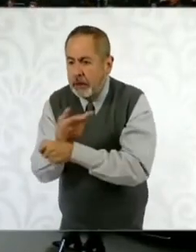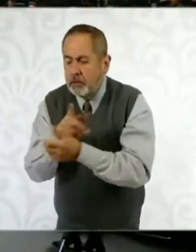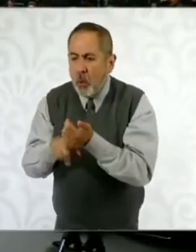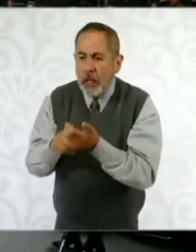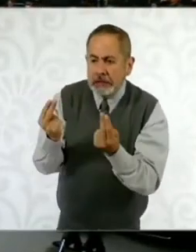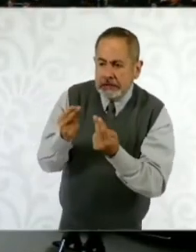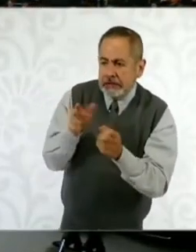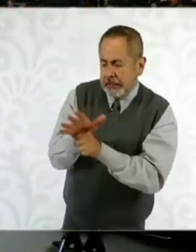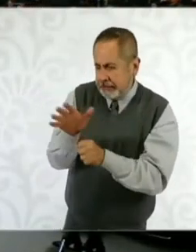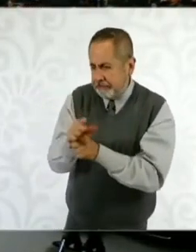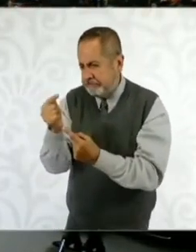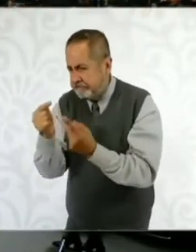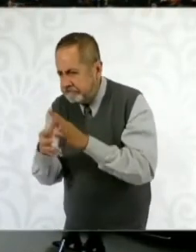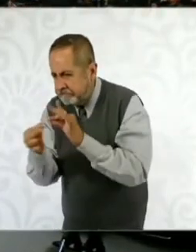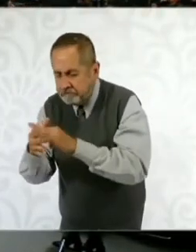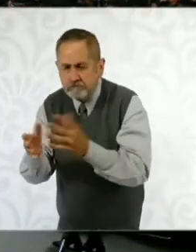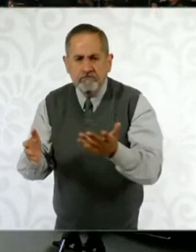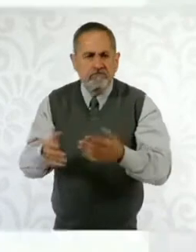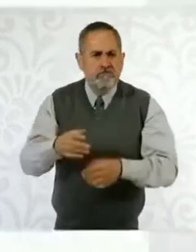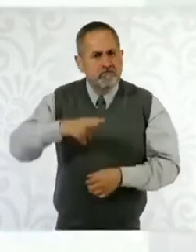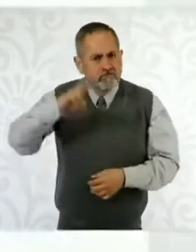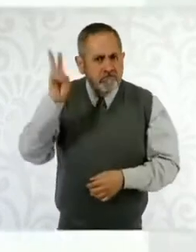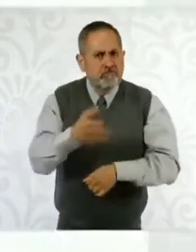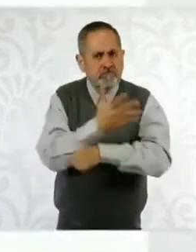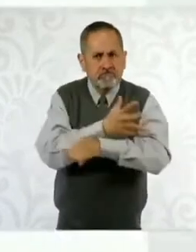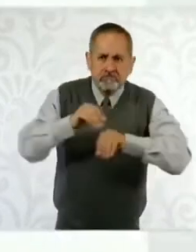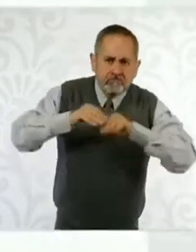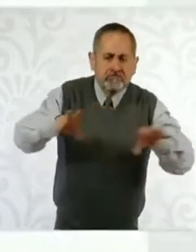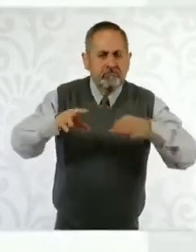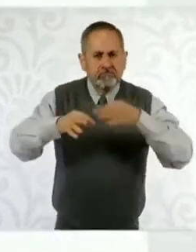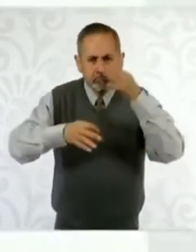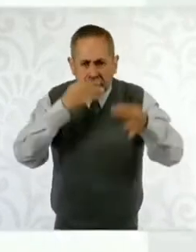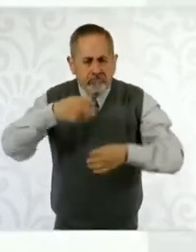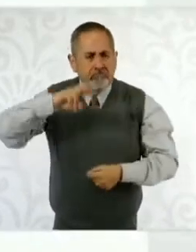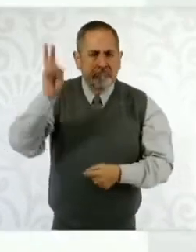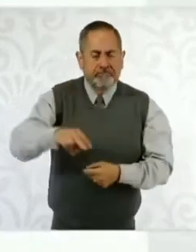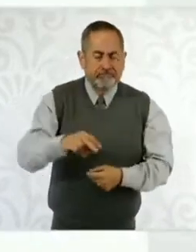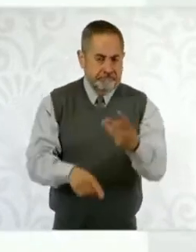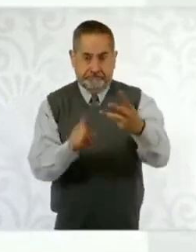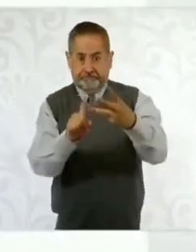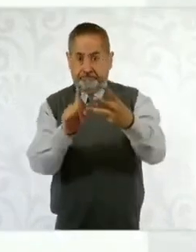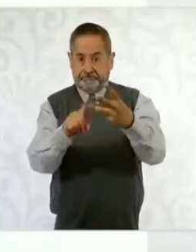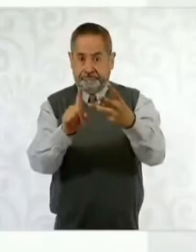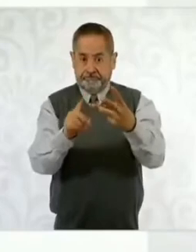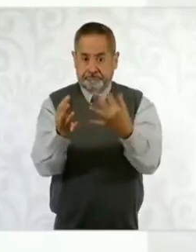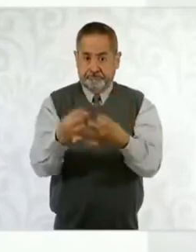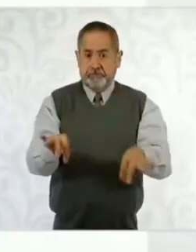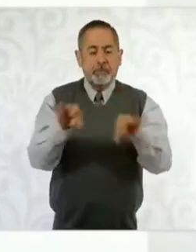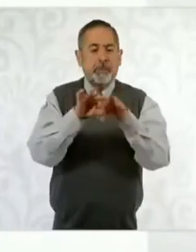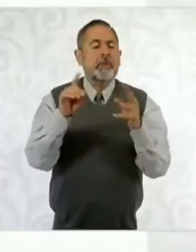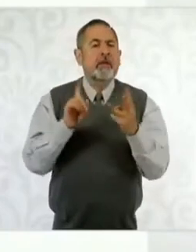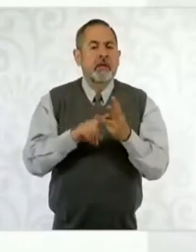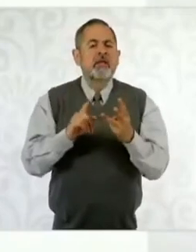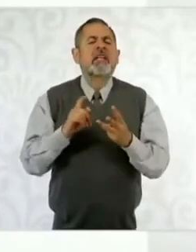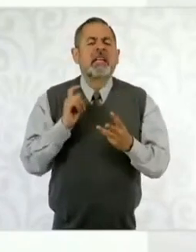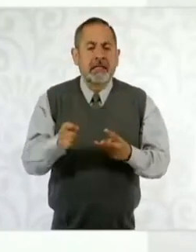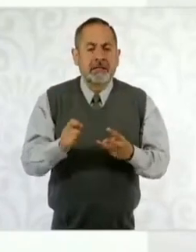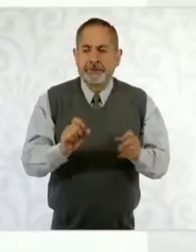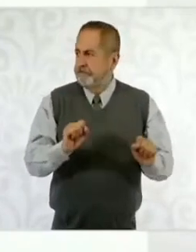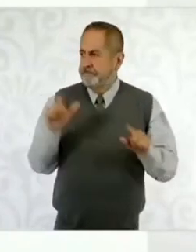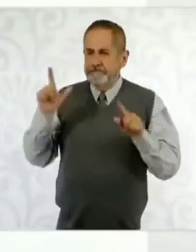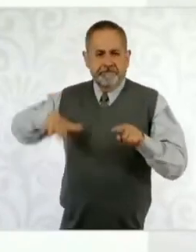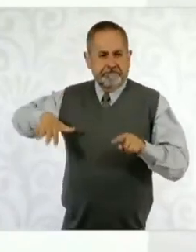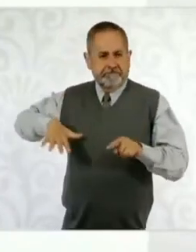información, estrategia de seguridad. Pero lo tercero, y que es muy importante, ¿qué es lo que presentamos